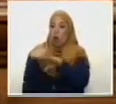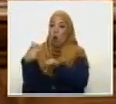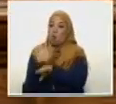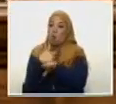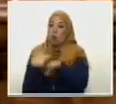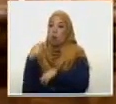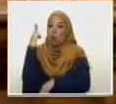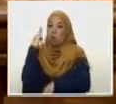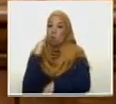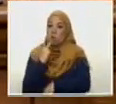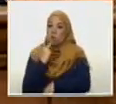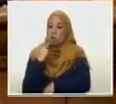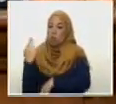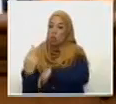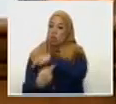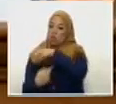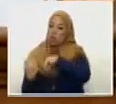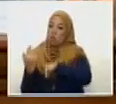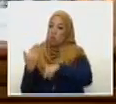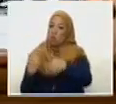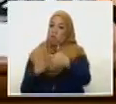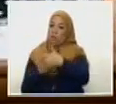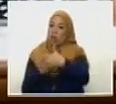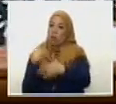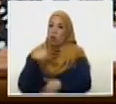de frenar con esta revolución.